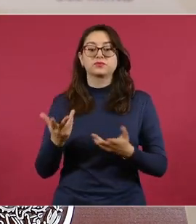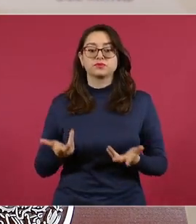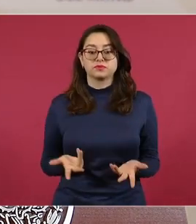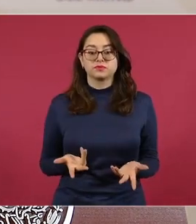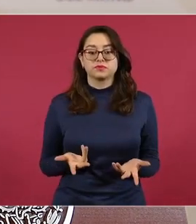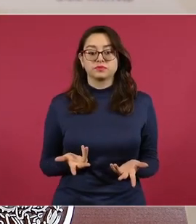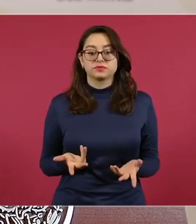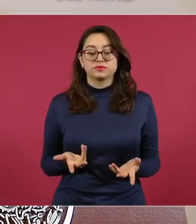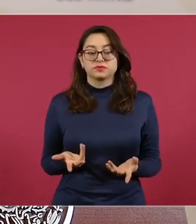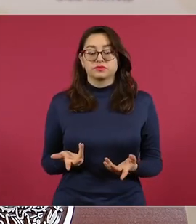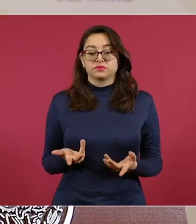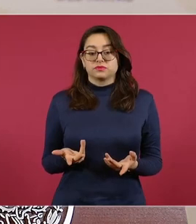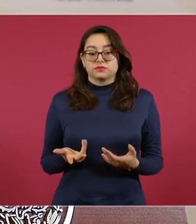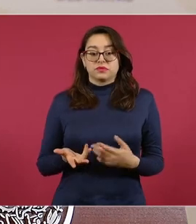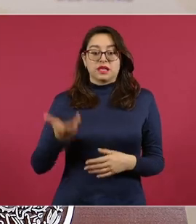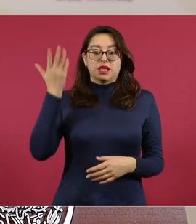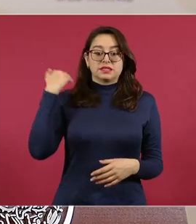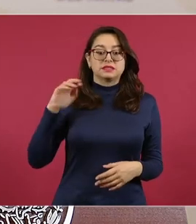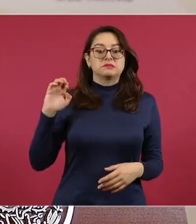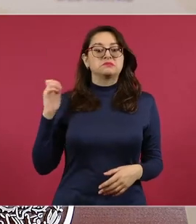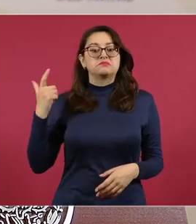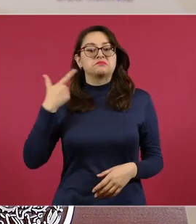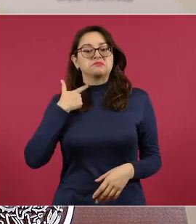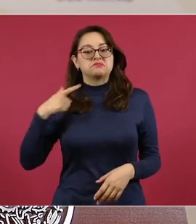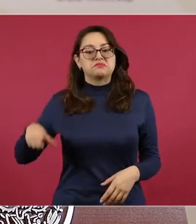regresar a lo de antes,